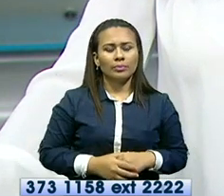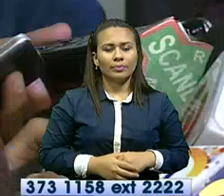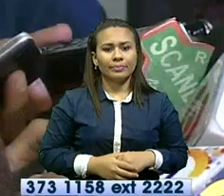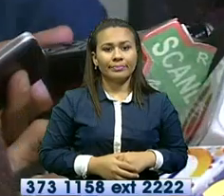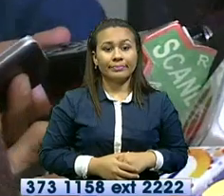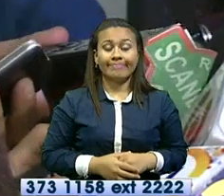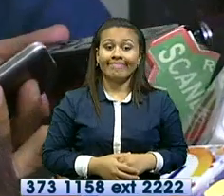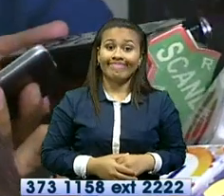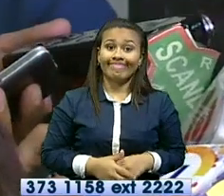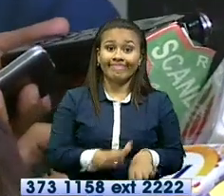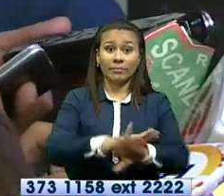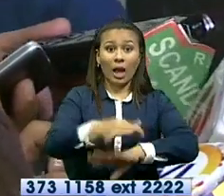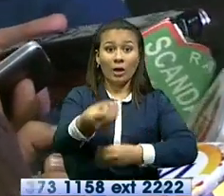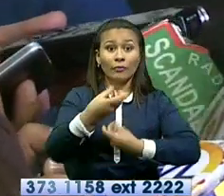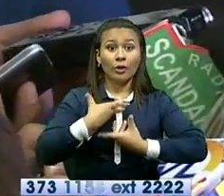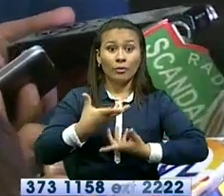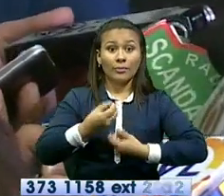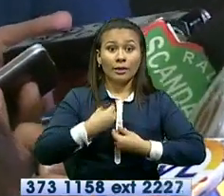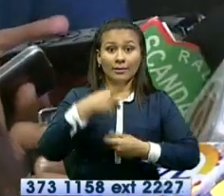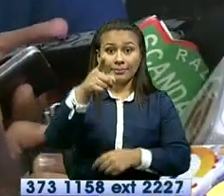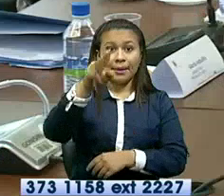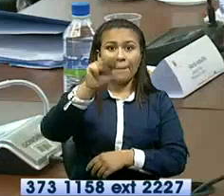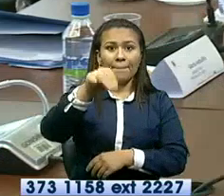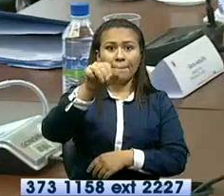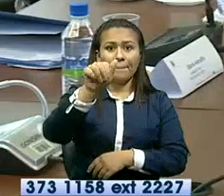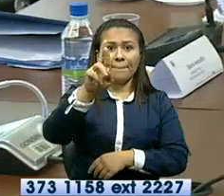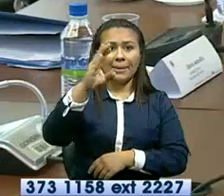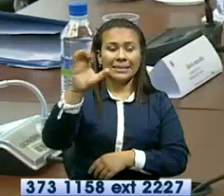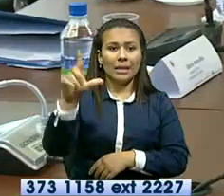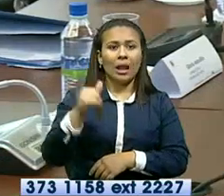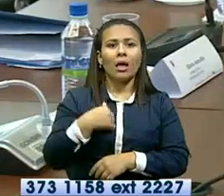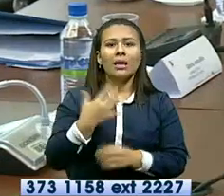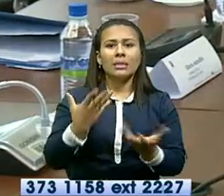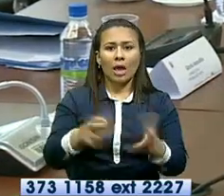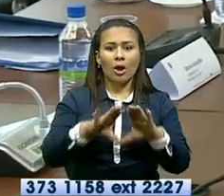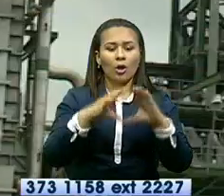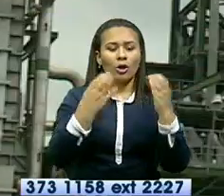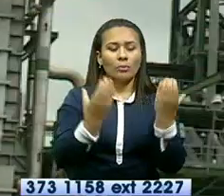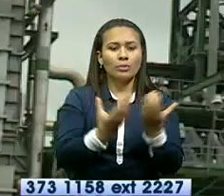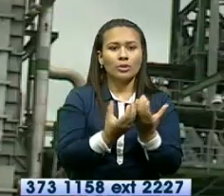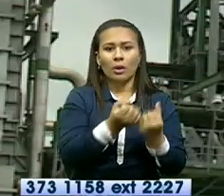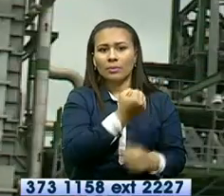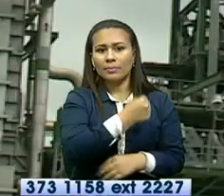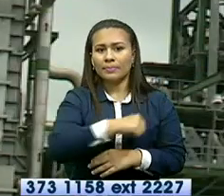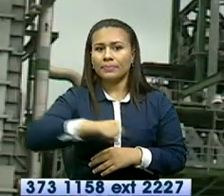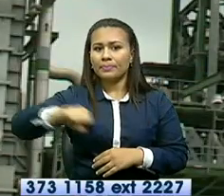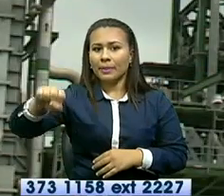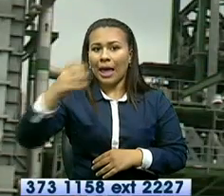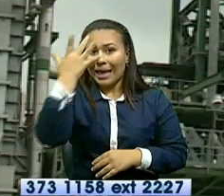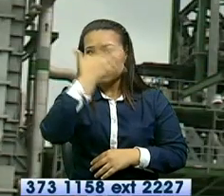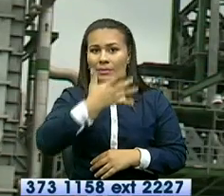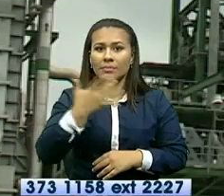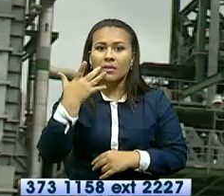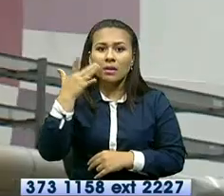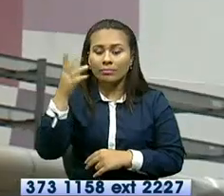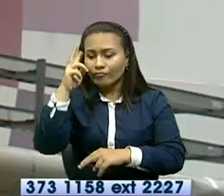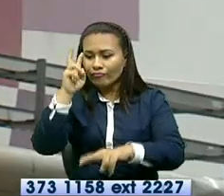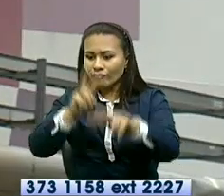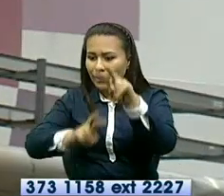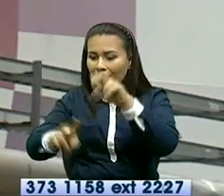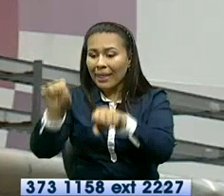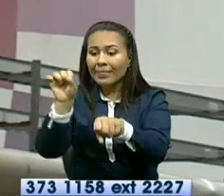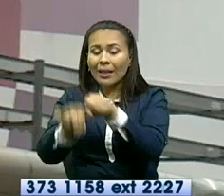El anuncio lo hace la legisladora Marcela Guiñaga, crear una comisión que viaje a Esmeraldas para constatar los supuestos daños de la